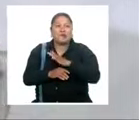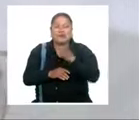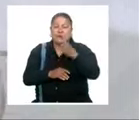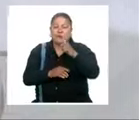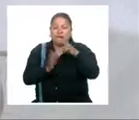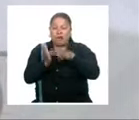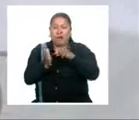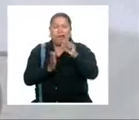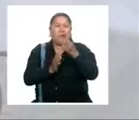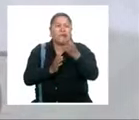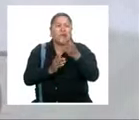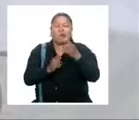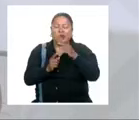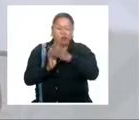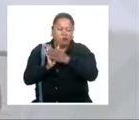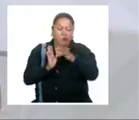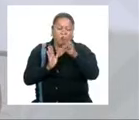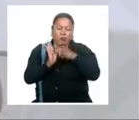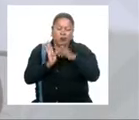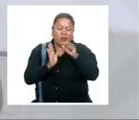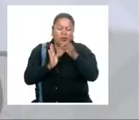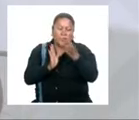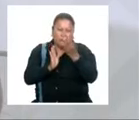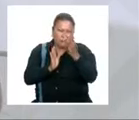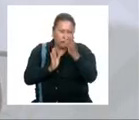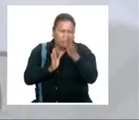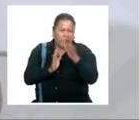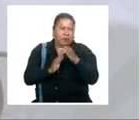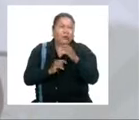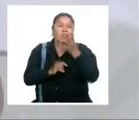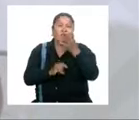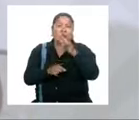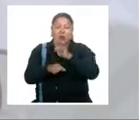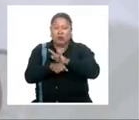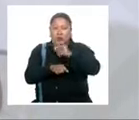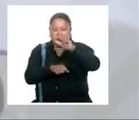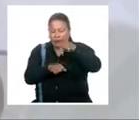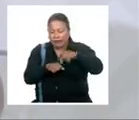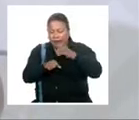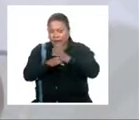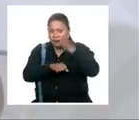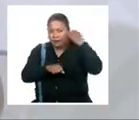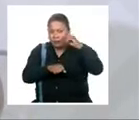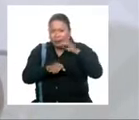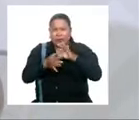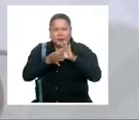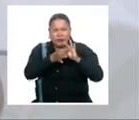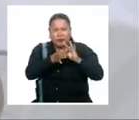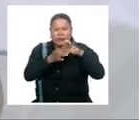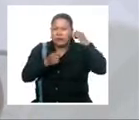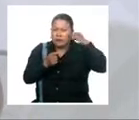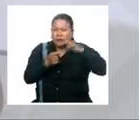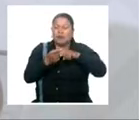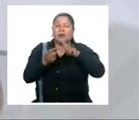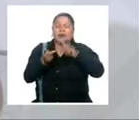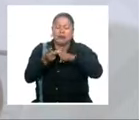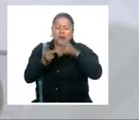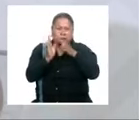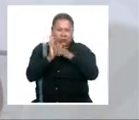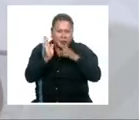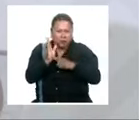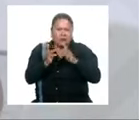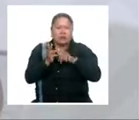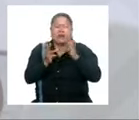de 2022, al cierre de febrero de 2023, los cuatro aeropuertos del estado de Oaxaca en su conjunto, que es Oaxaca, Huatulco,